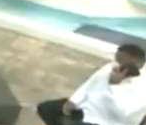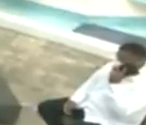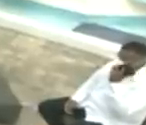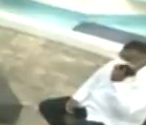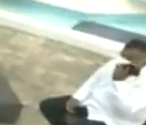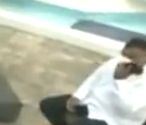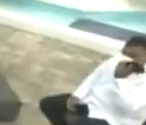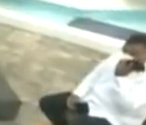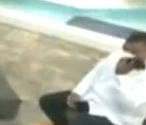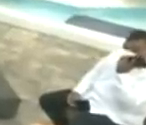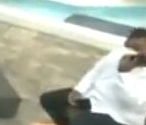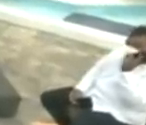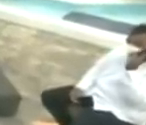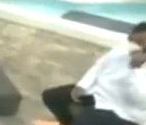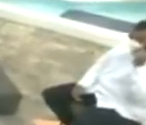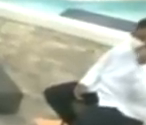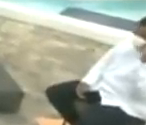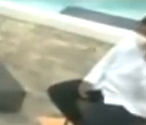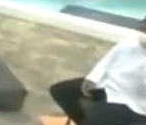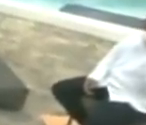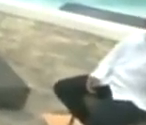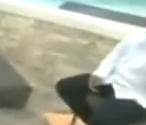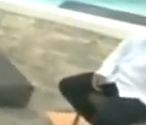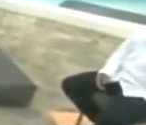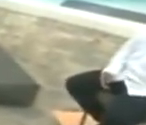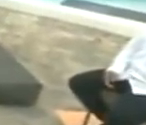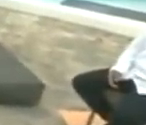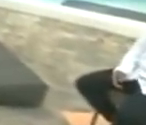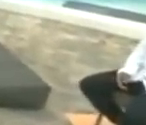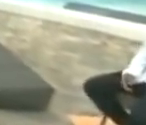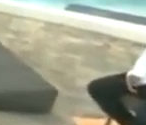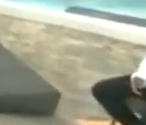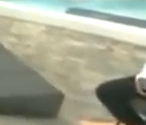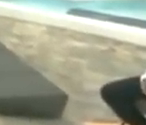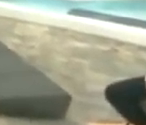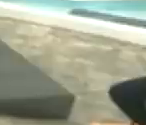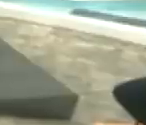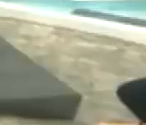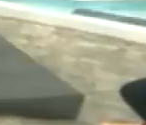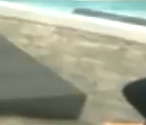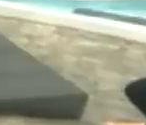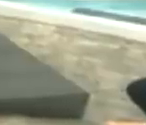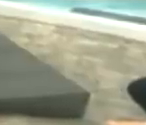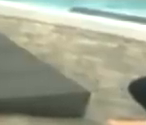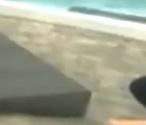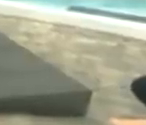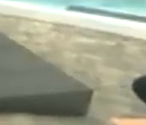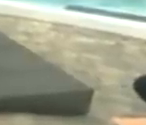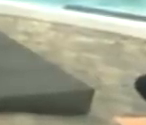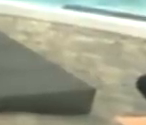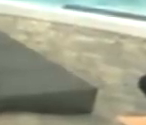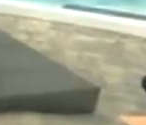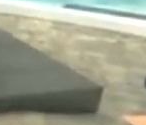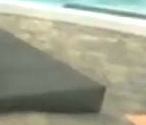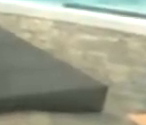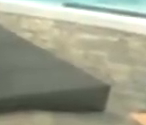este miércoles 15 de abril de este año 2020. Hoy tenemos